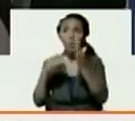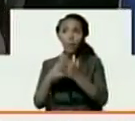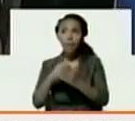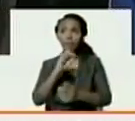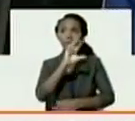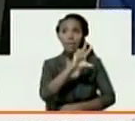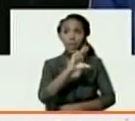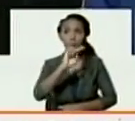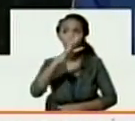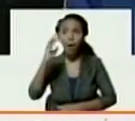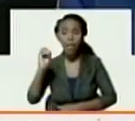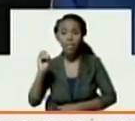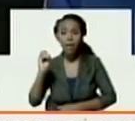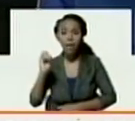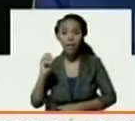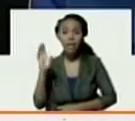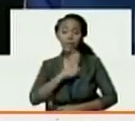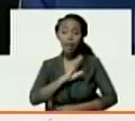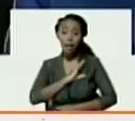48.340. Y tenemos